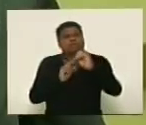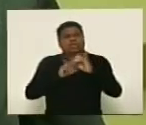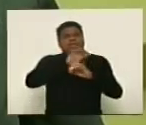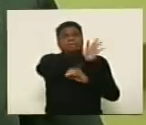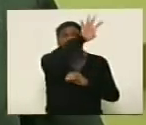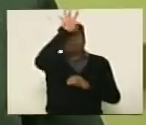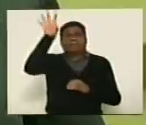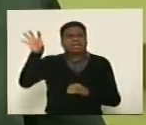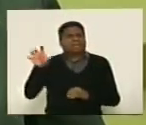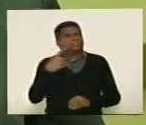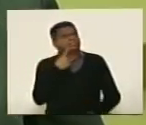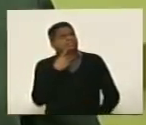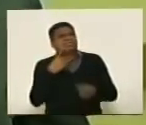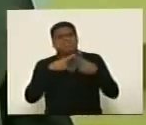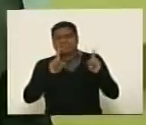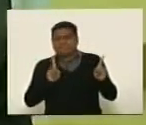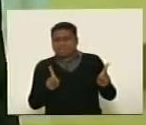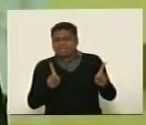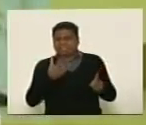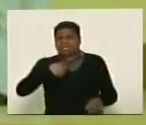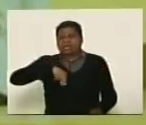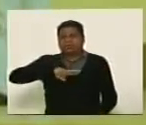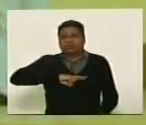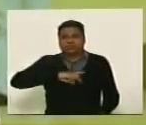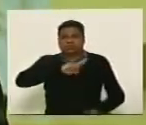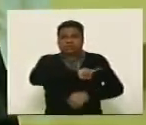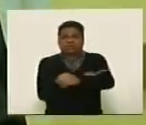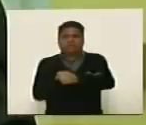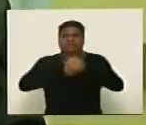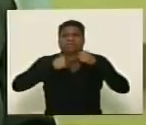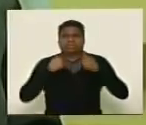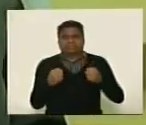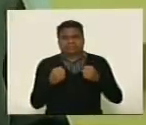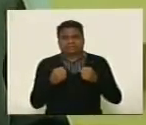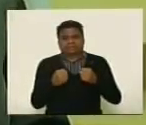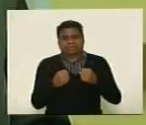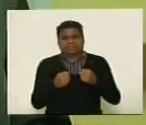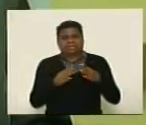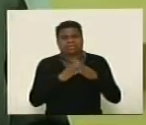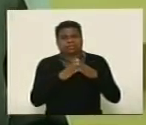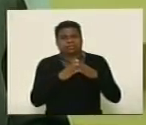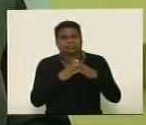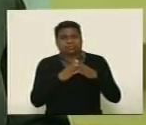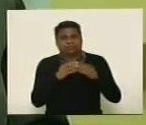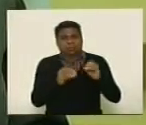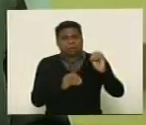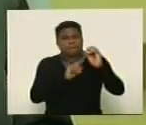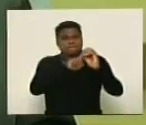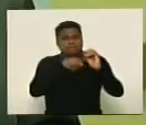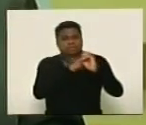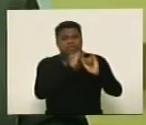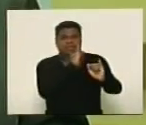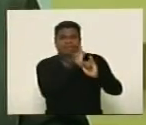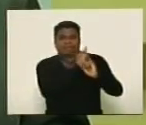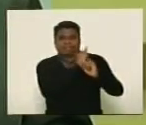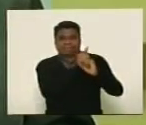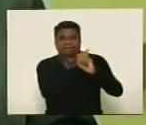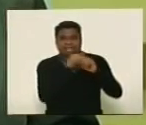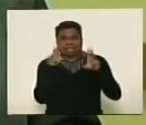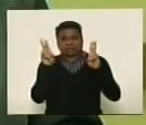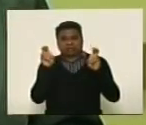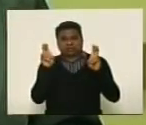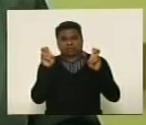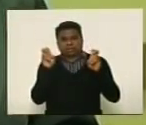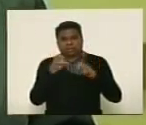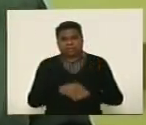que nosotros vamos a fortalecer a través de la criptomoneda y esto permitirá el sistema